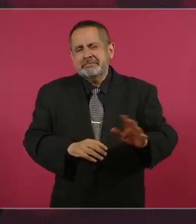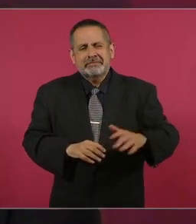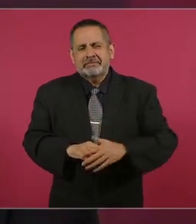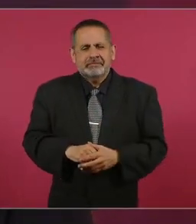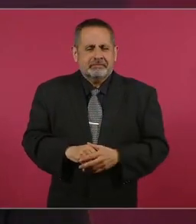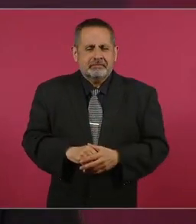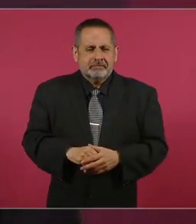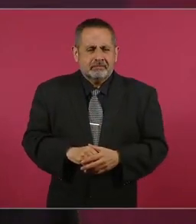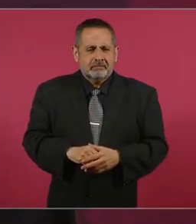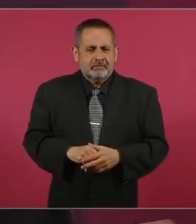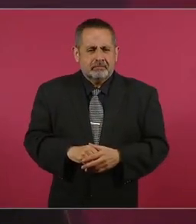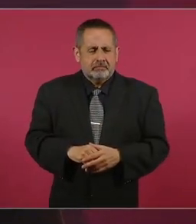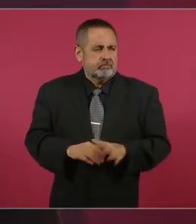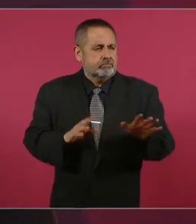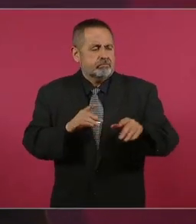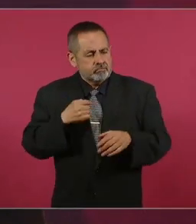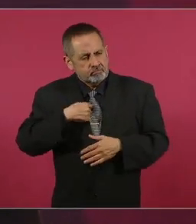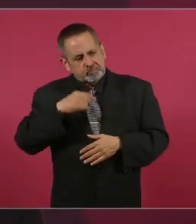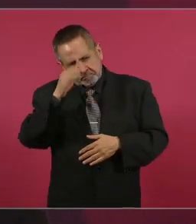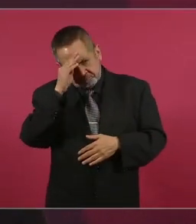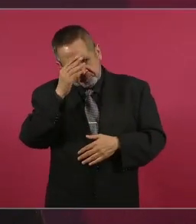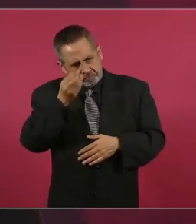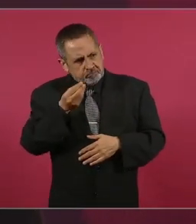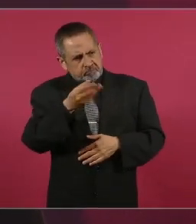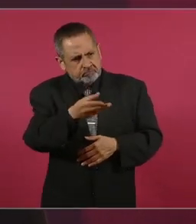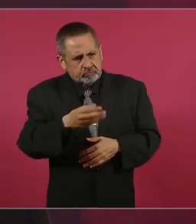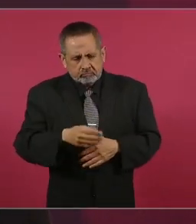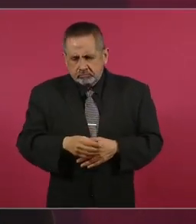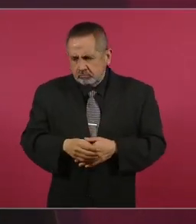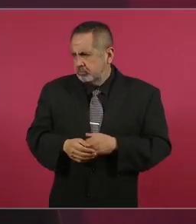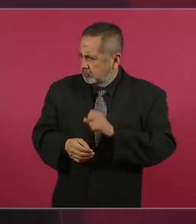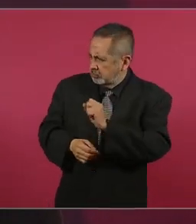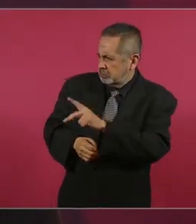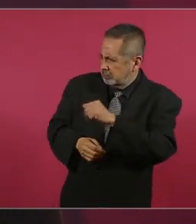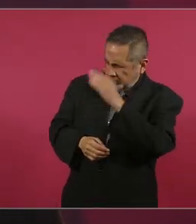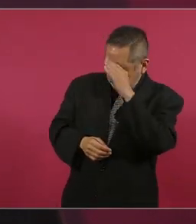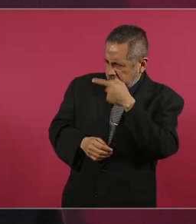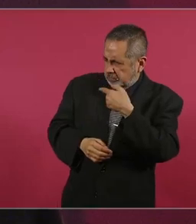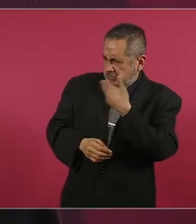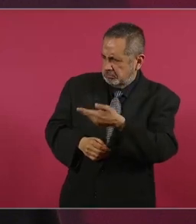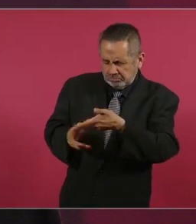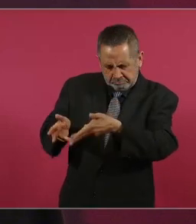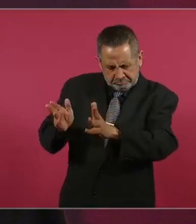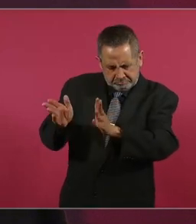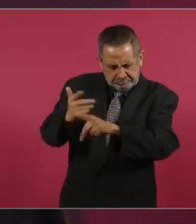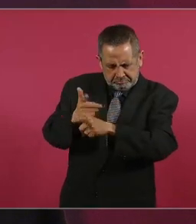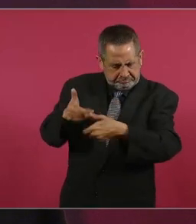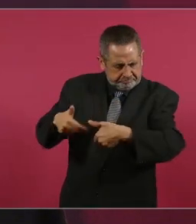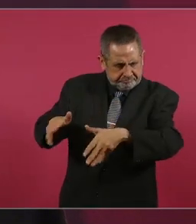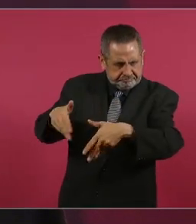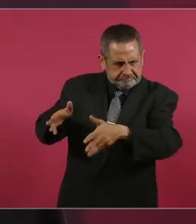yo pienso esto, está muy bien, eres libre, sigue tu camino,